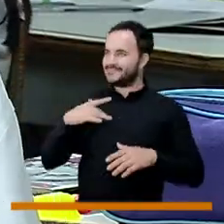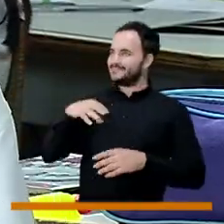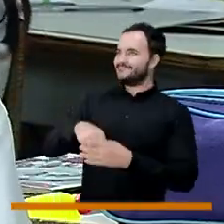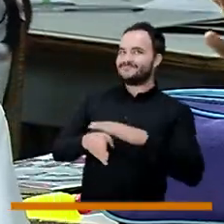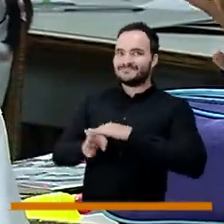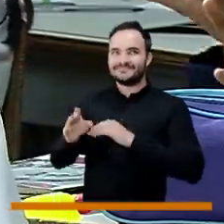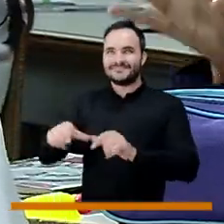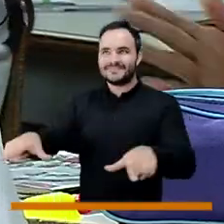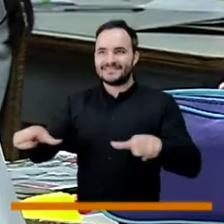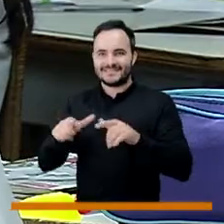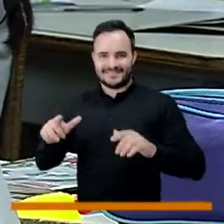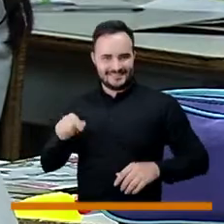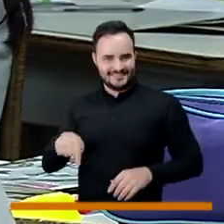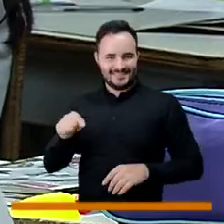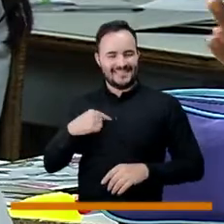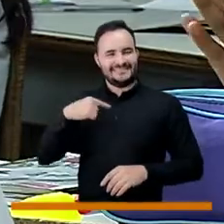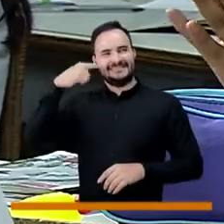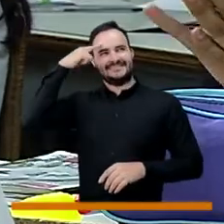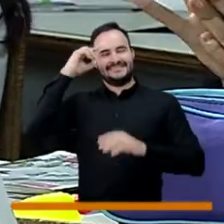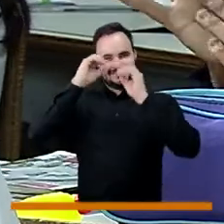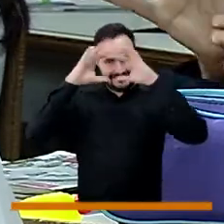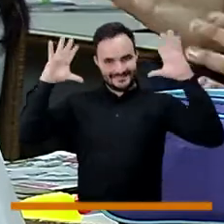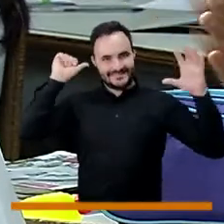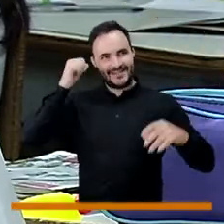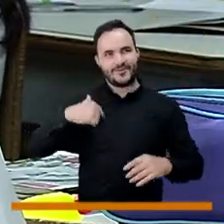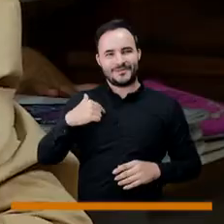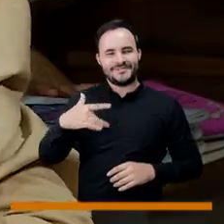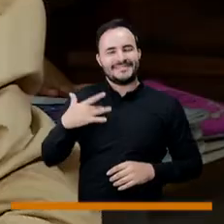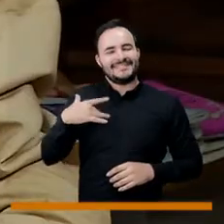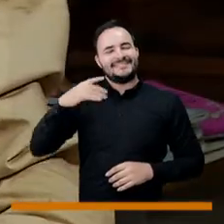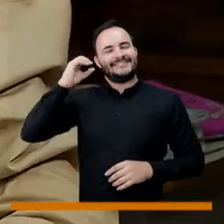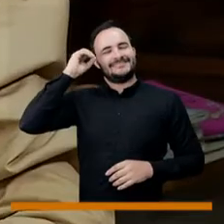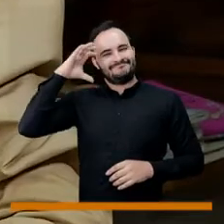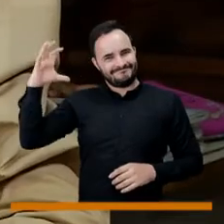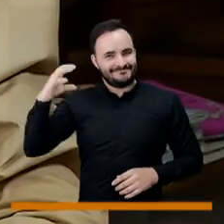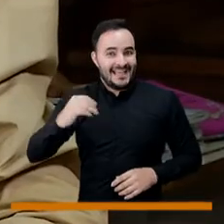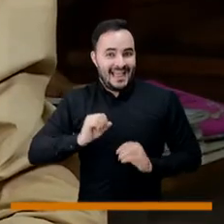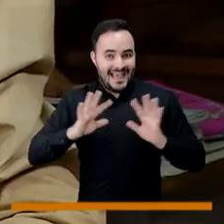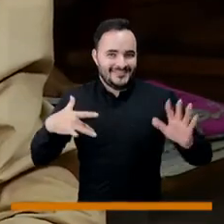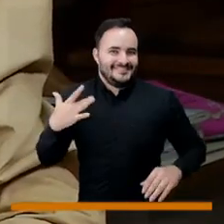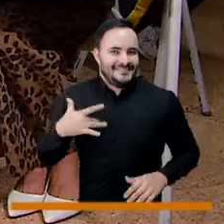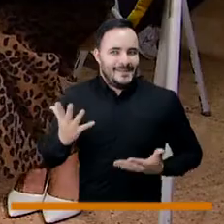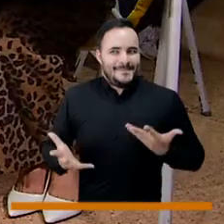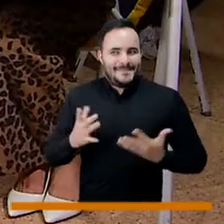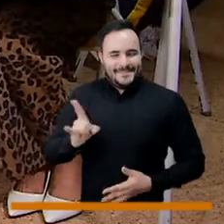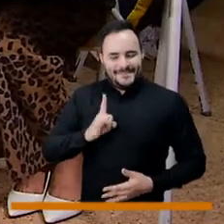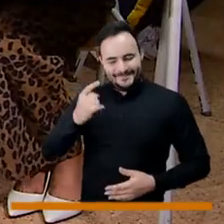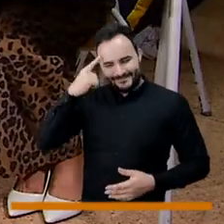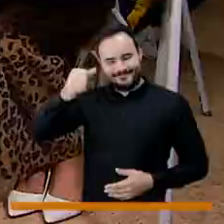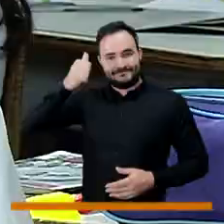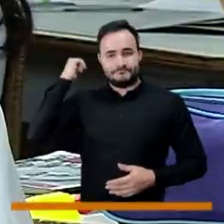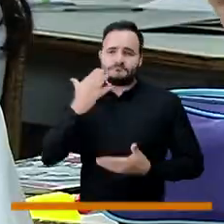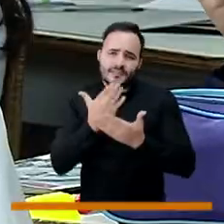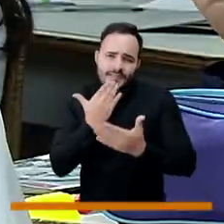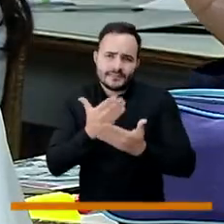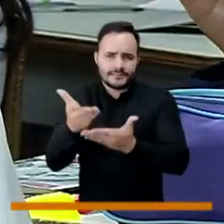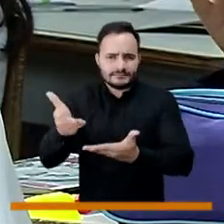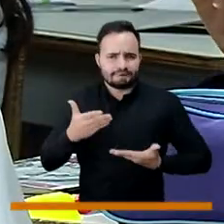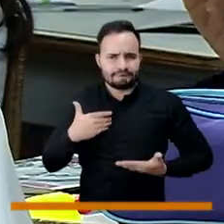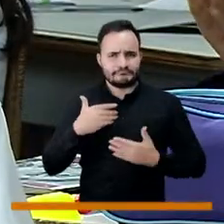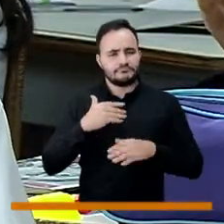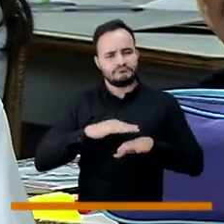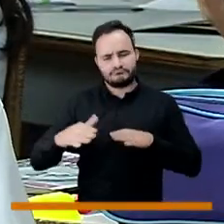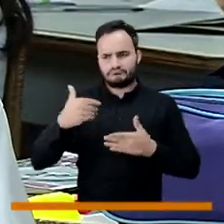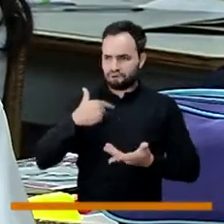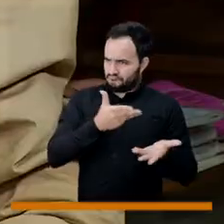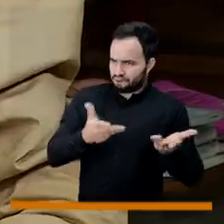salón de clases gracias profesora maría victoria por permitirnos ingresar a su clase y bueno acompañarnos en este diálogo de